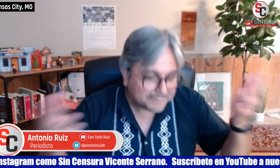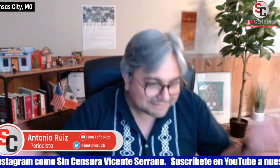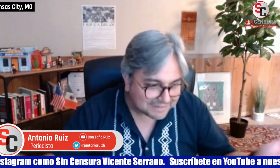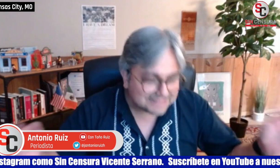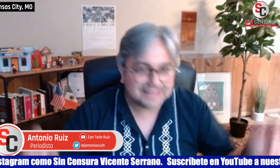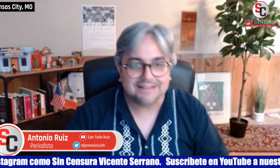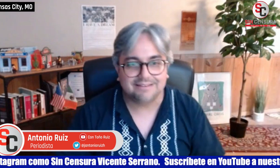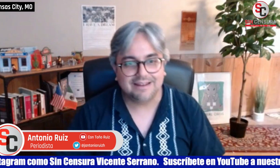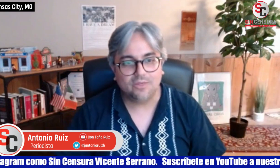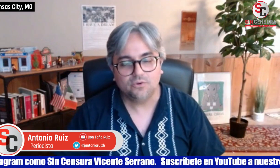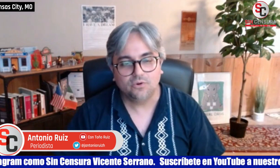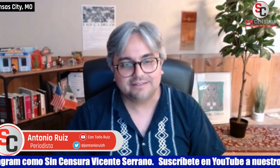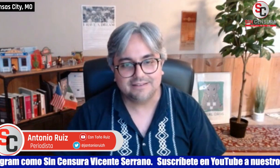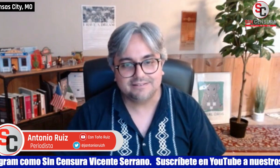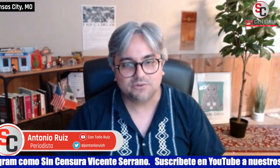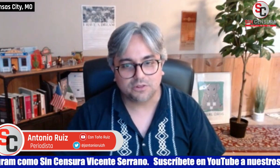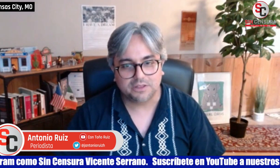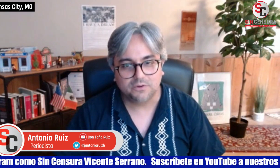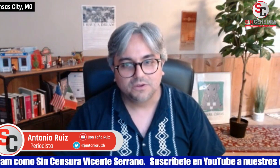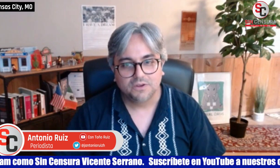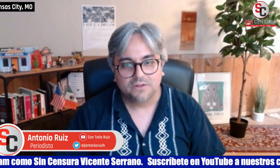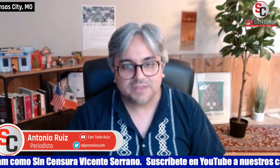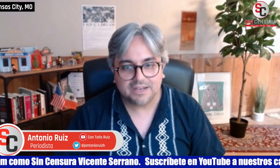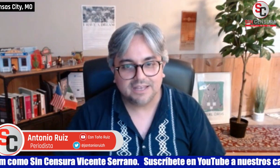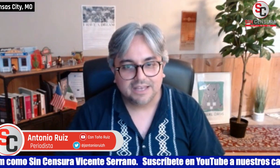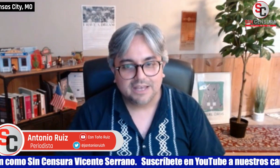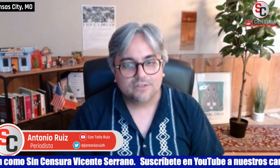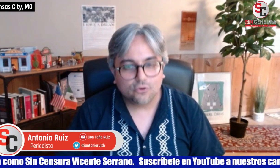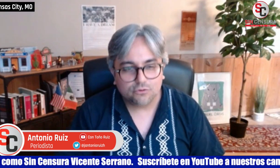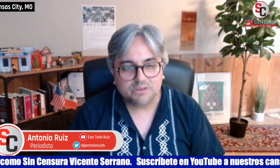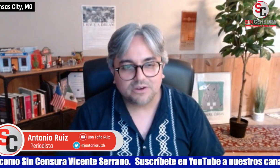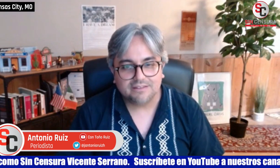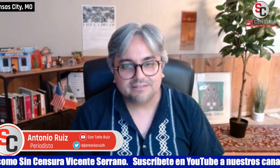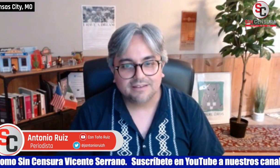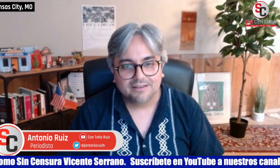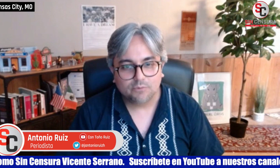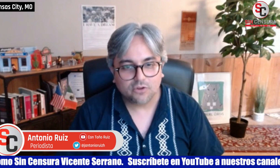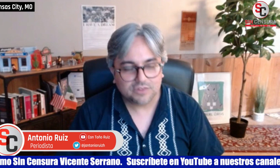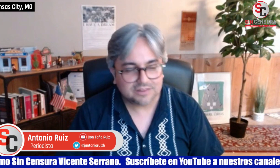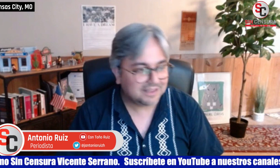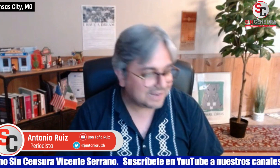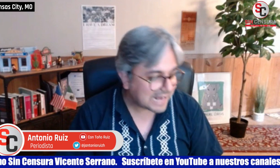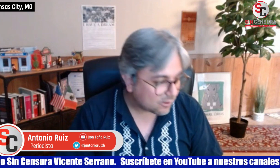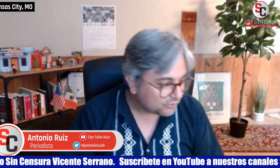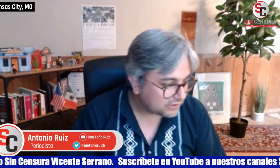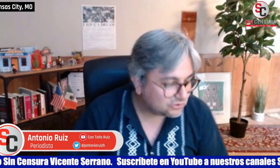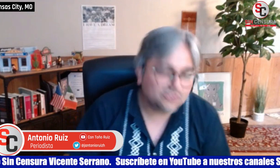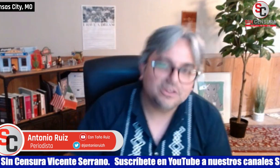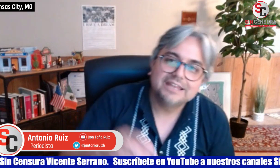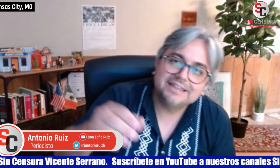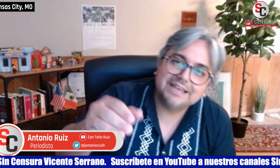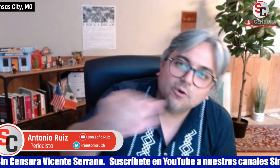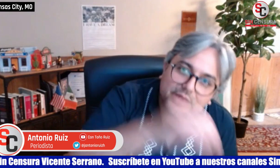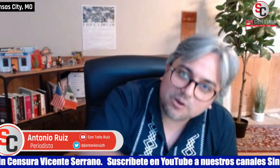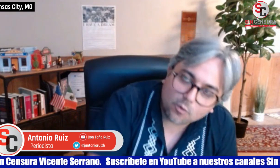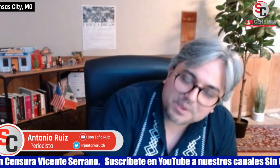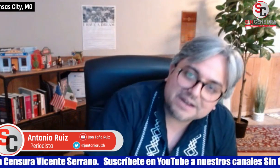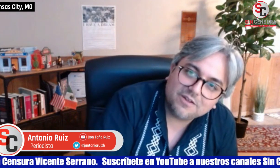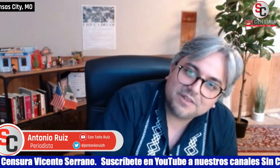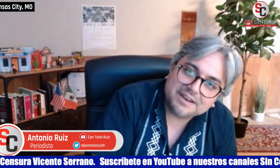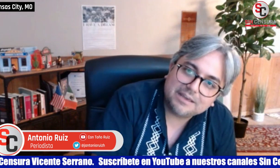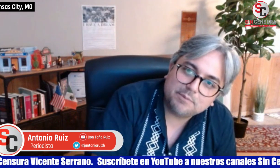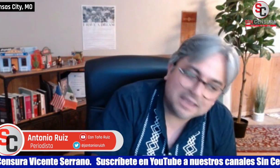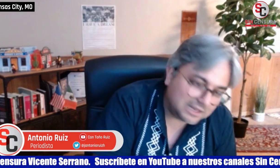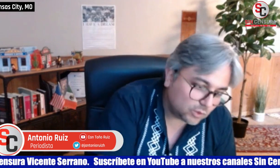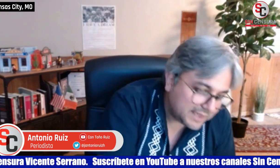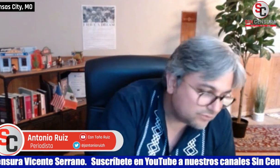la presidenta del Senado, Olga Sánchez Cordero, tiene 2 millones, bueno, tiene la concesión del gobierno